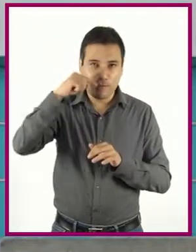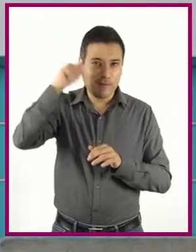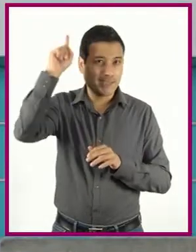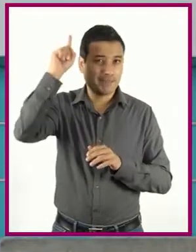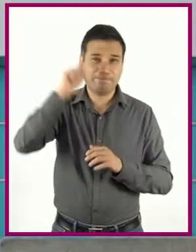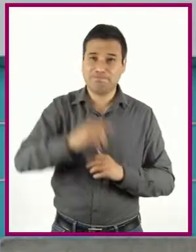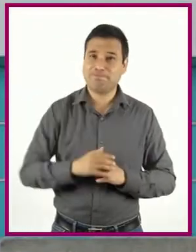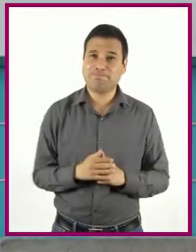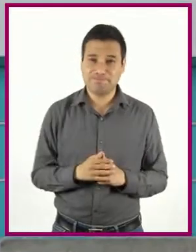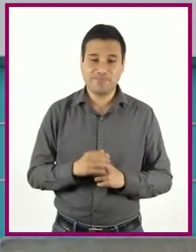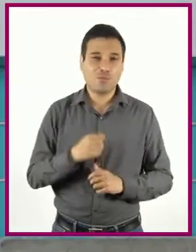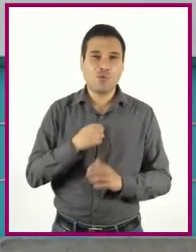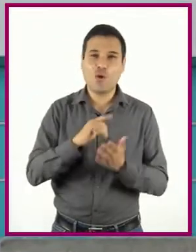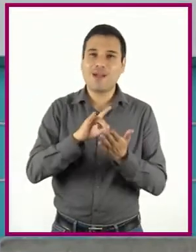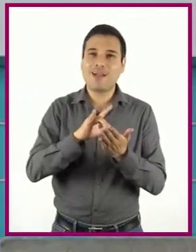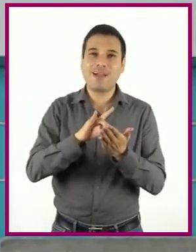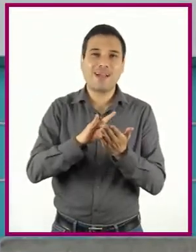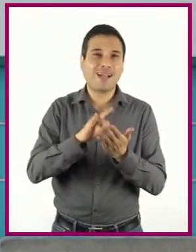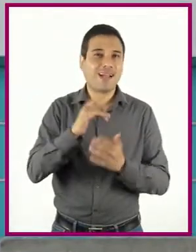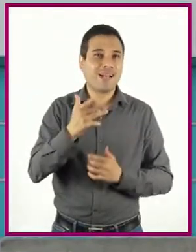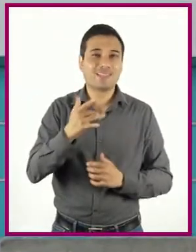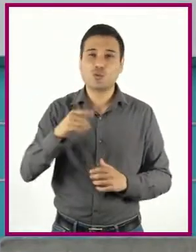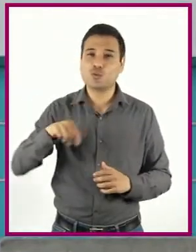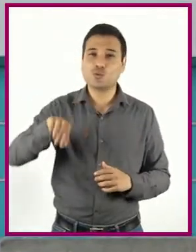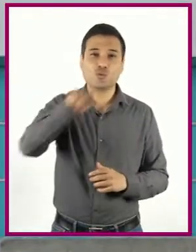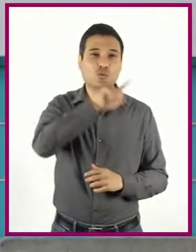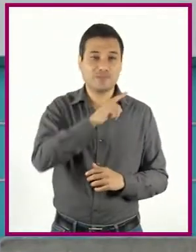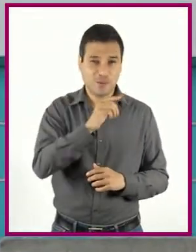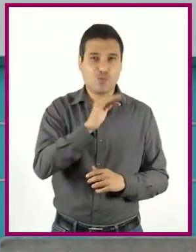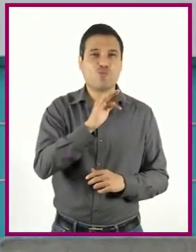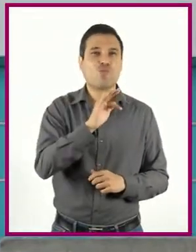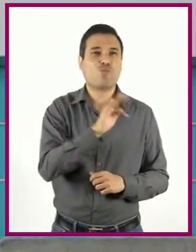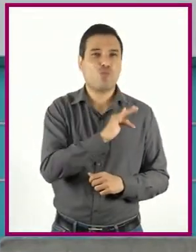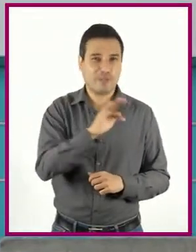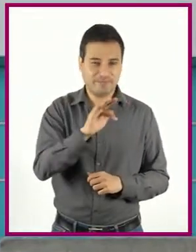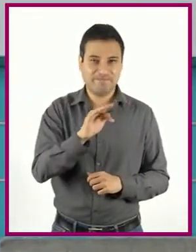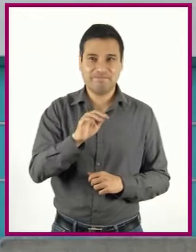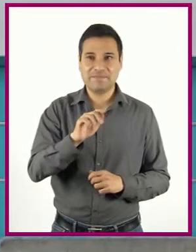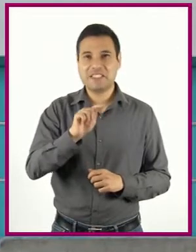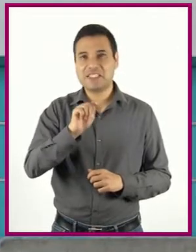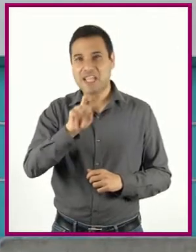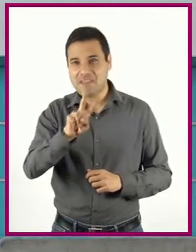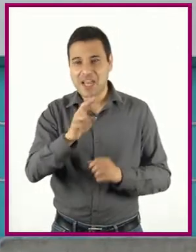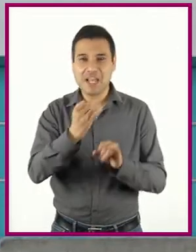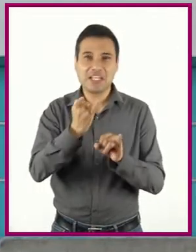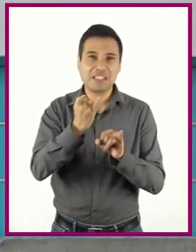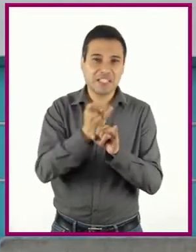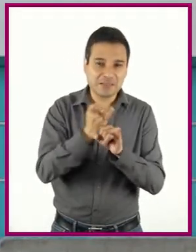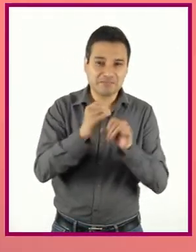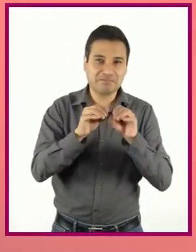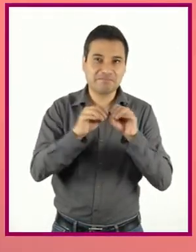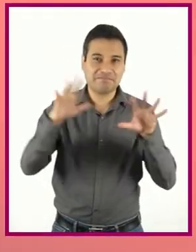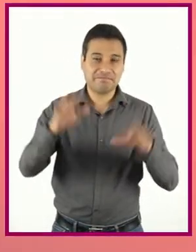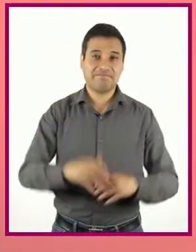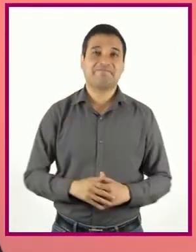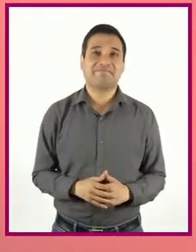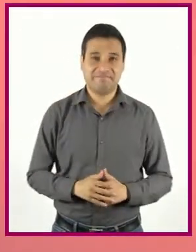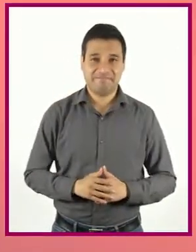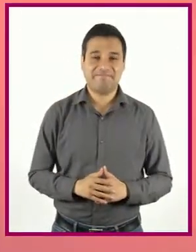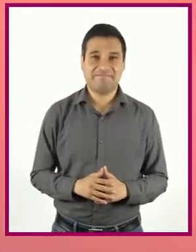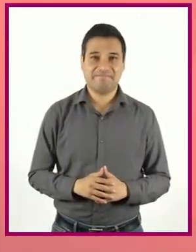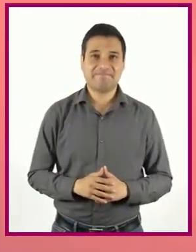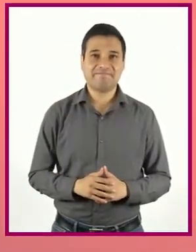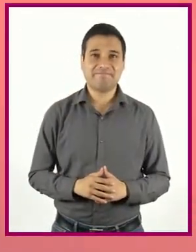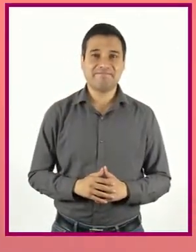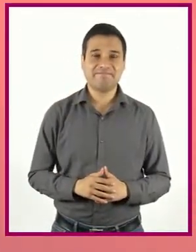todo, quiero agradecerles a ustedes que nos permitieron llegar a sus hogares compartiendo esta nueva forma de aprender.